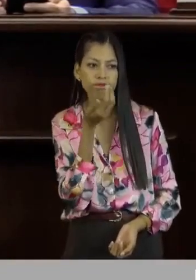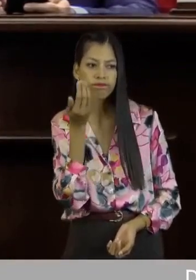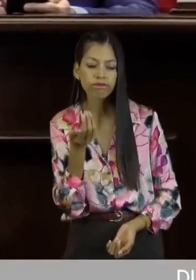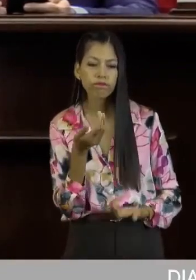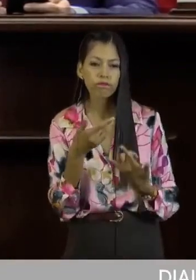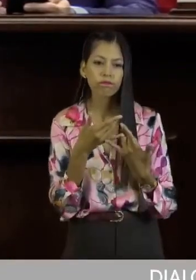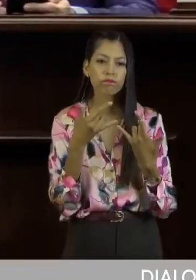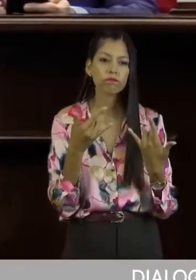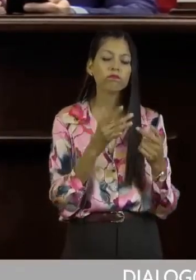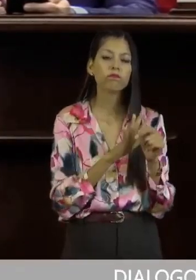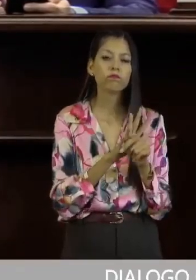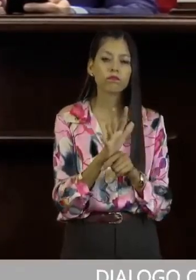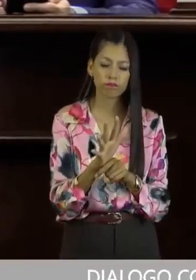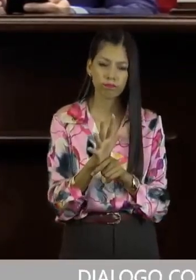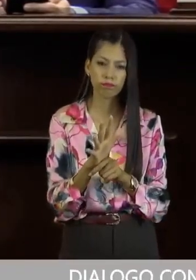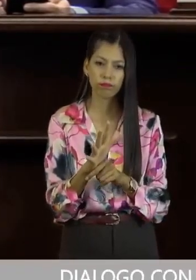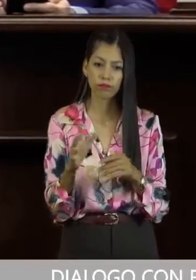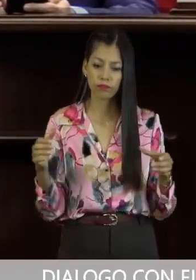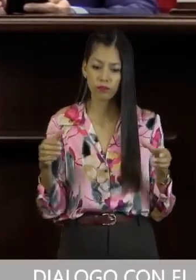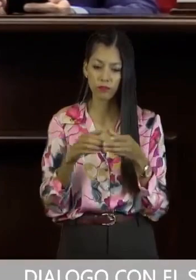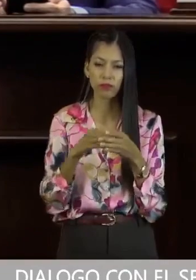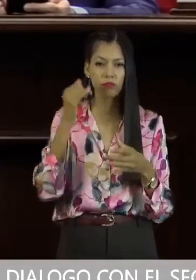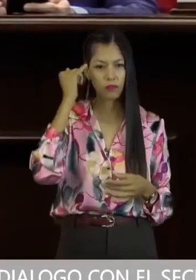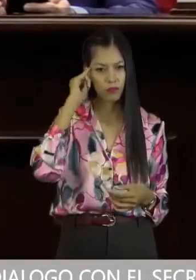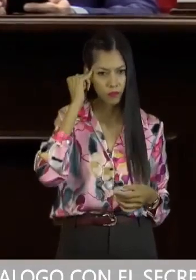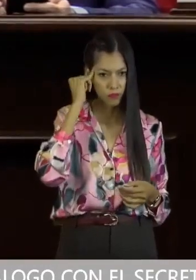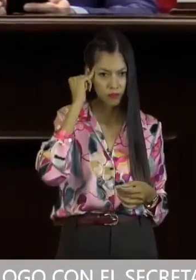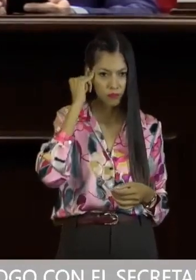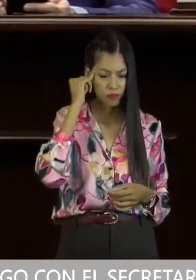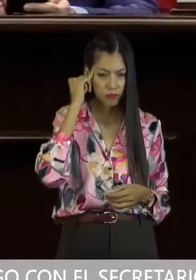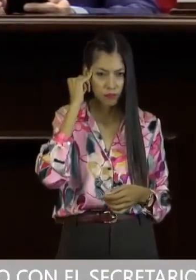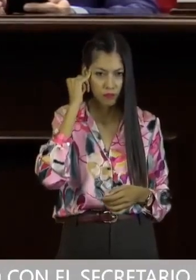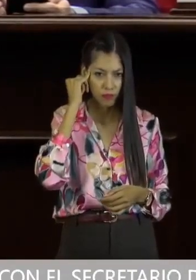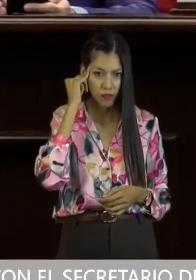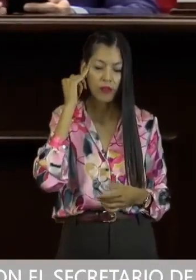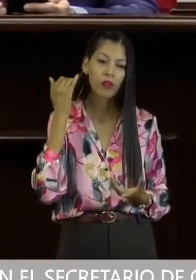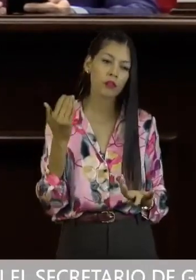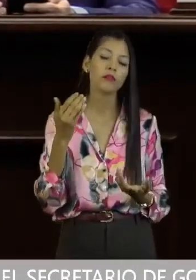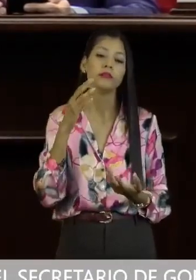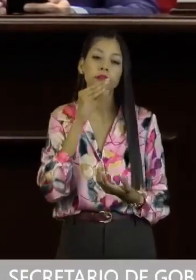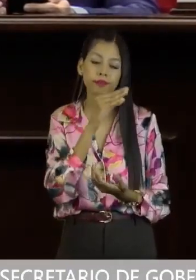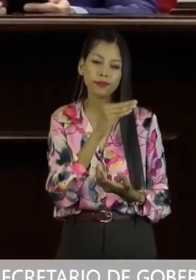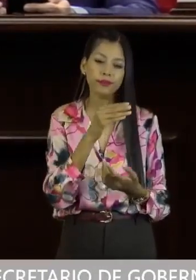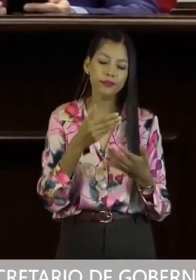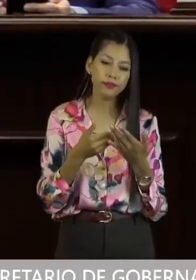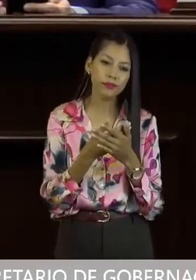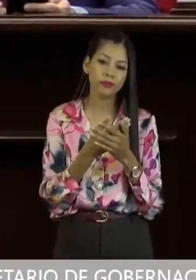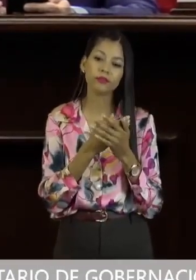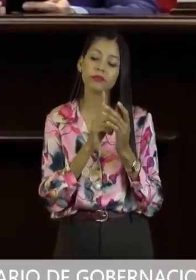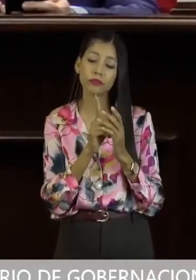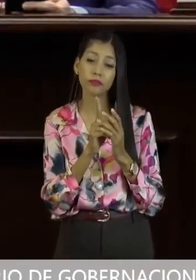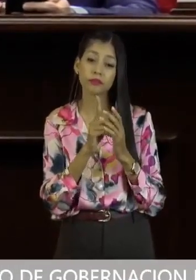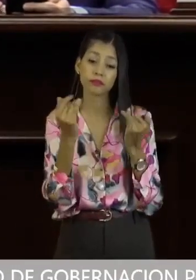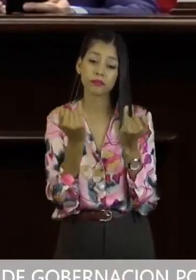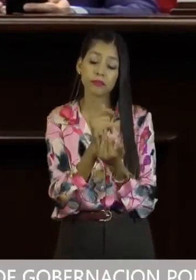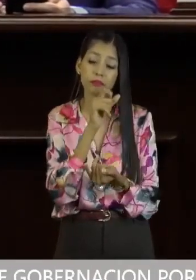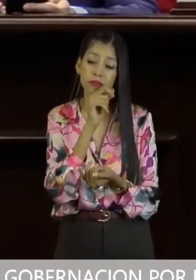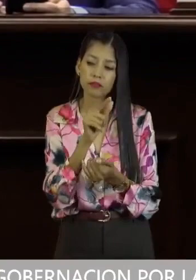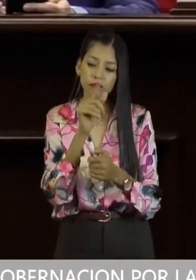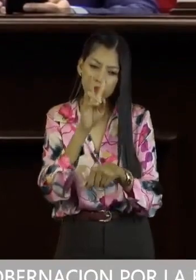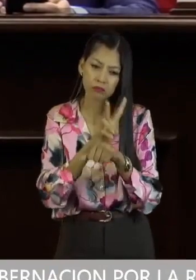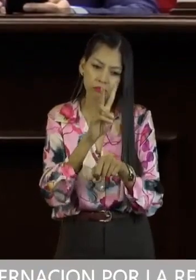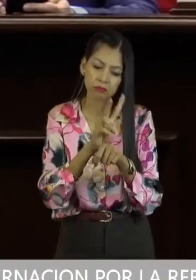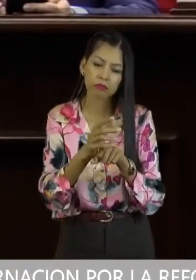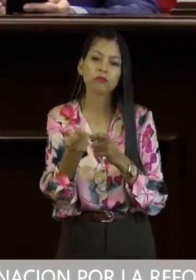tradiciones, de las comunidades indígenas y afroamericanas. Adicionalmente, se